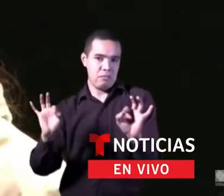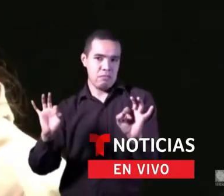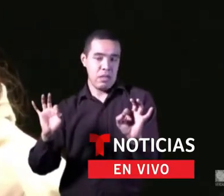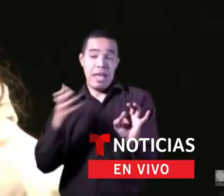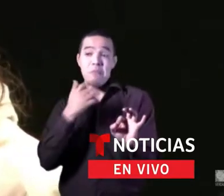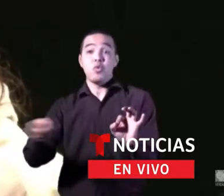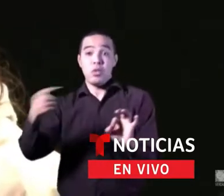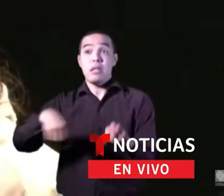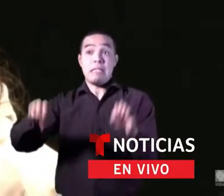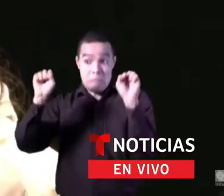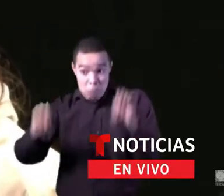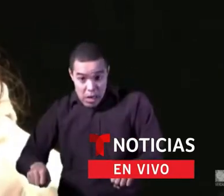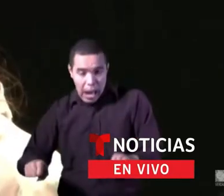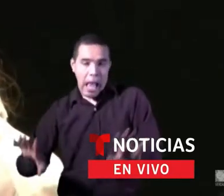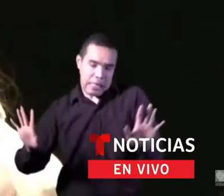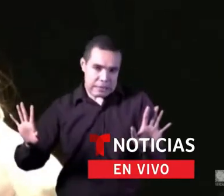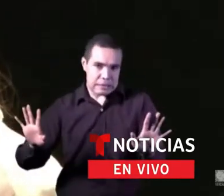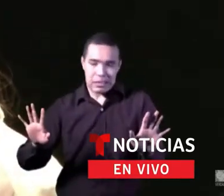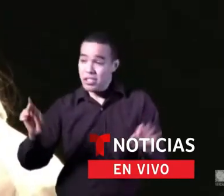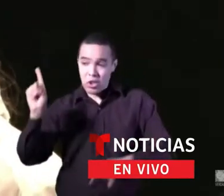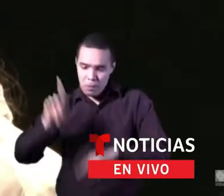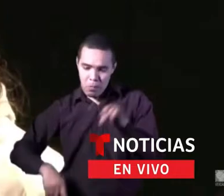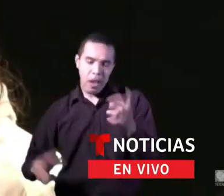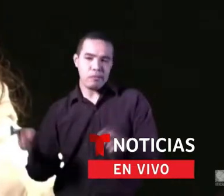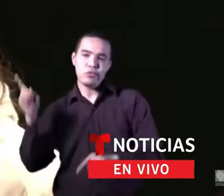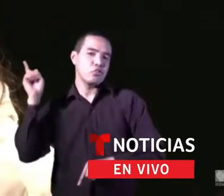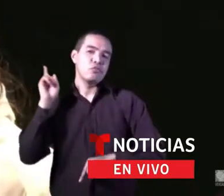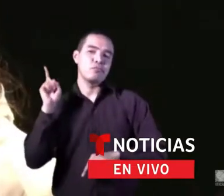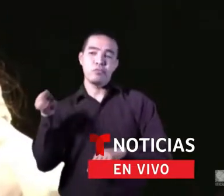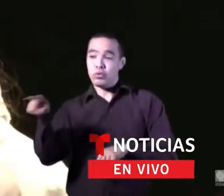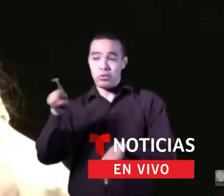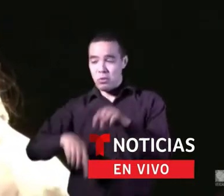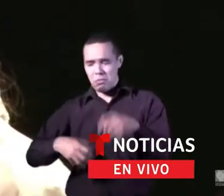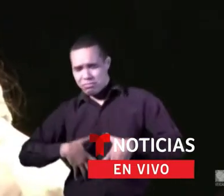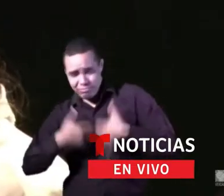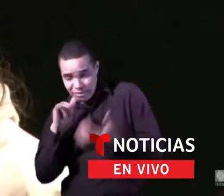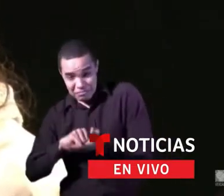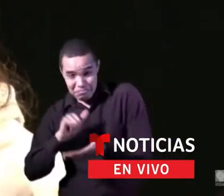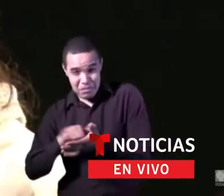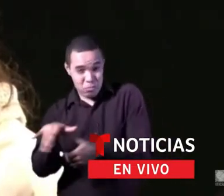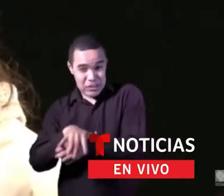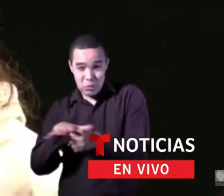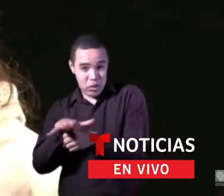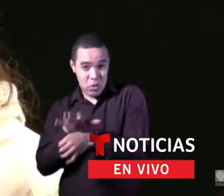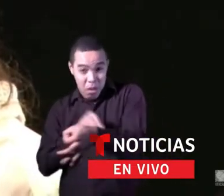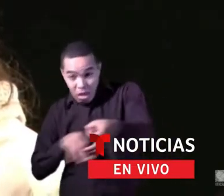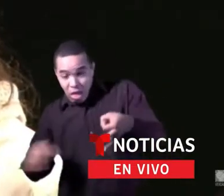poder explicarle a colombia lo que realmente sucedió